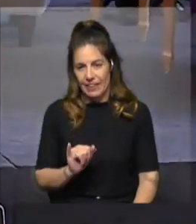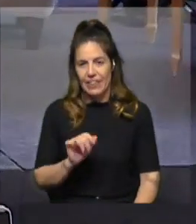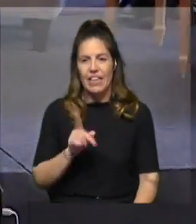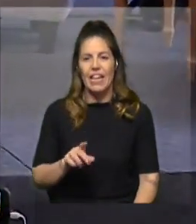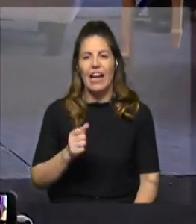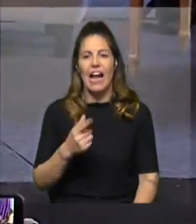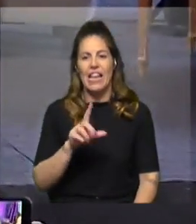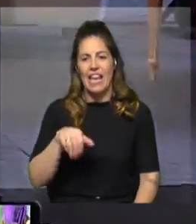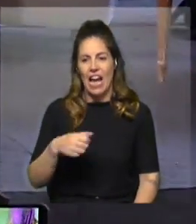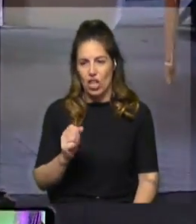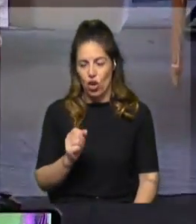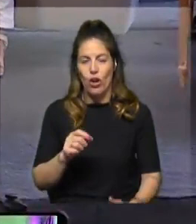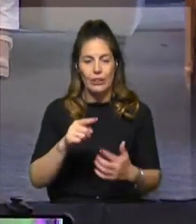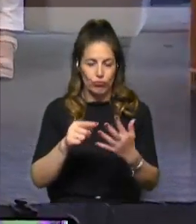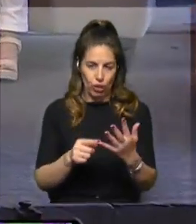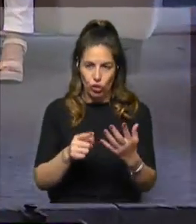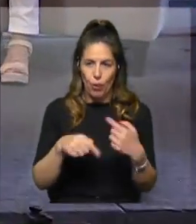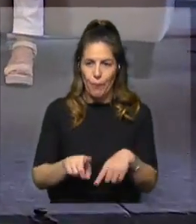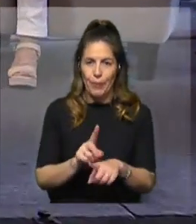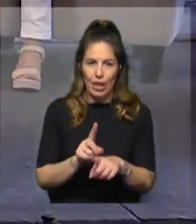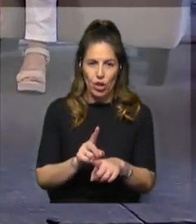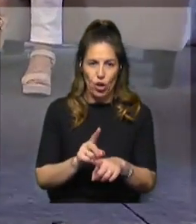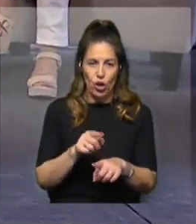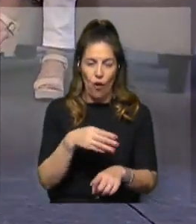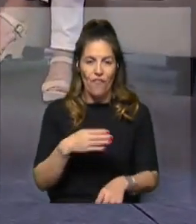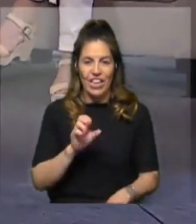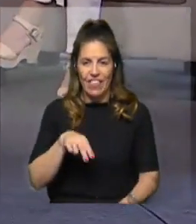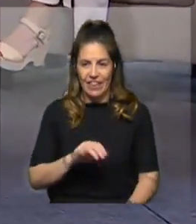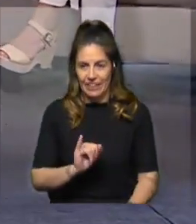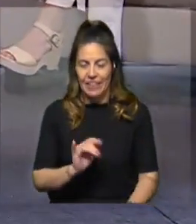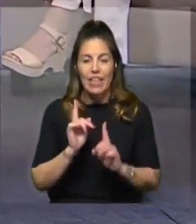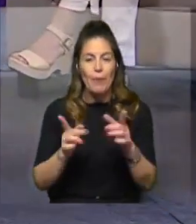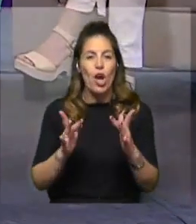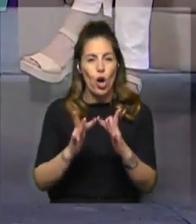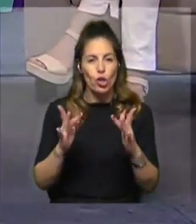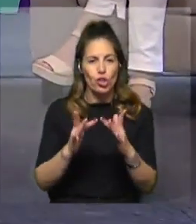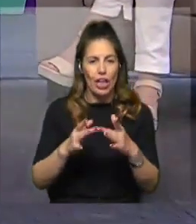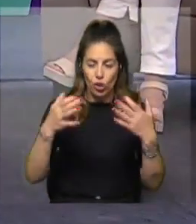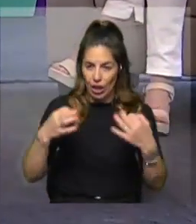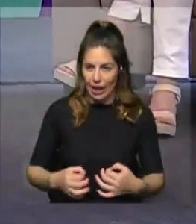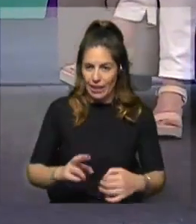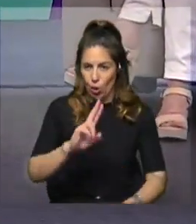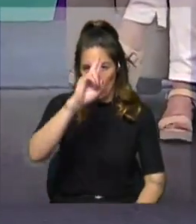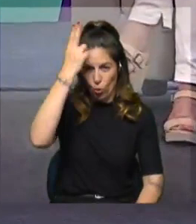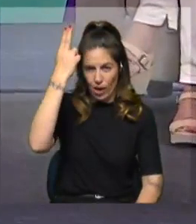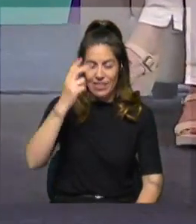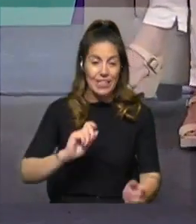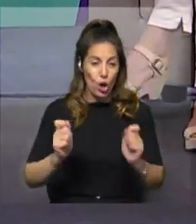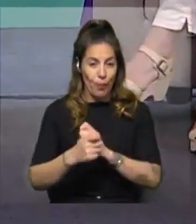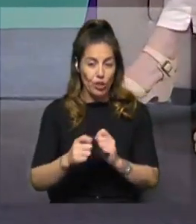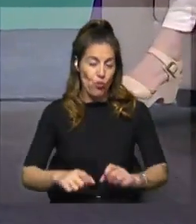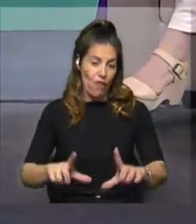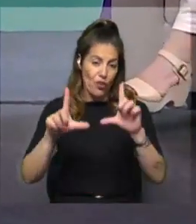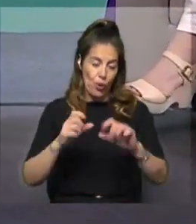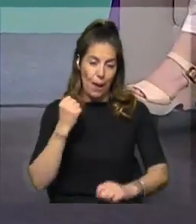Leo Maslía, inclusive, pero que a través de Benedetti en su momento también tomó contacto con la realidad uruguaya y terminó convirtiéndose en una figura